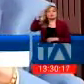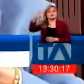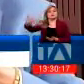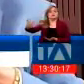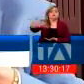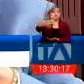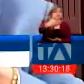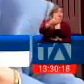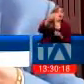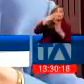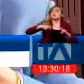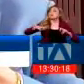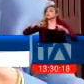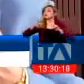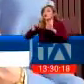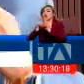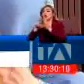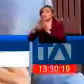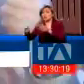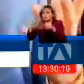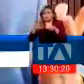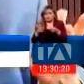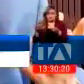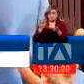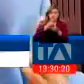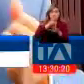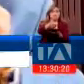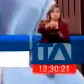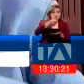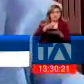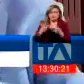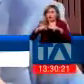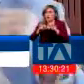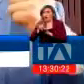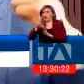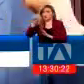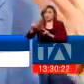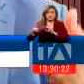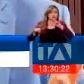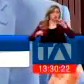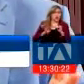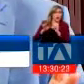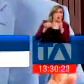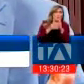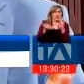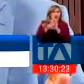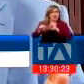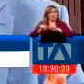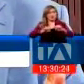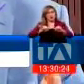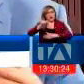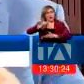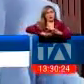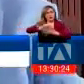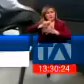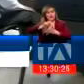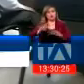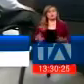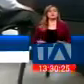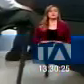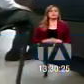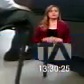recolectar información obtenida legalmente para decir, bueno, hubo sobreprecio, no lo hubo, hubo violación en los trámites de la contratación pública.